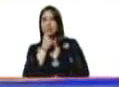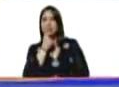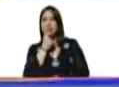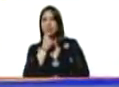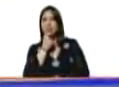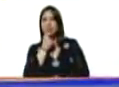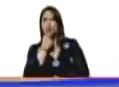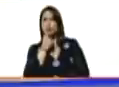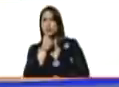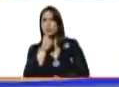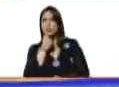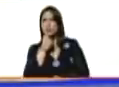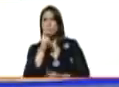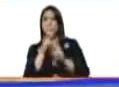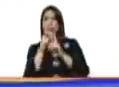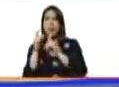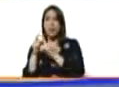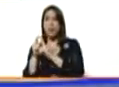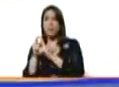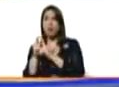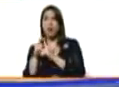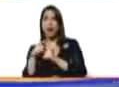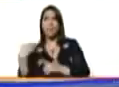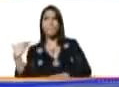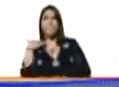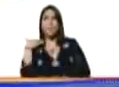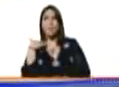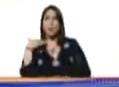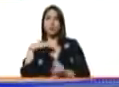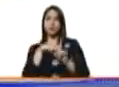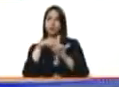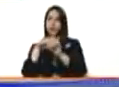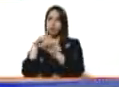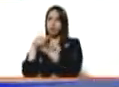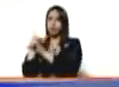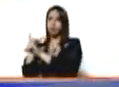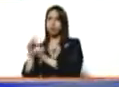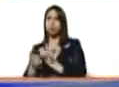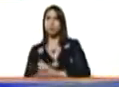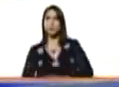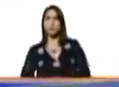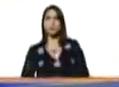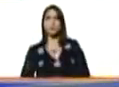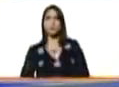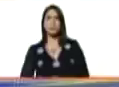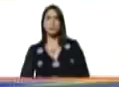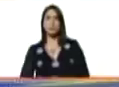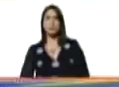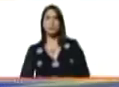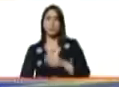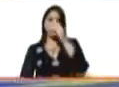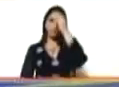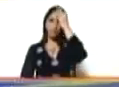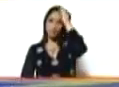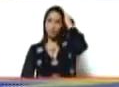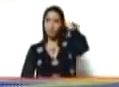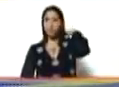amenaza? Defray. Threat. Defrat. Creíble.